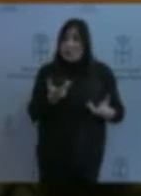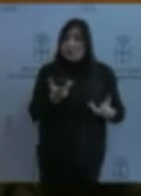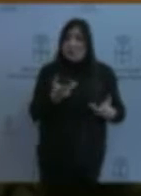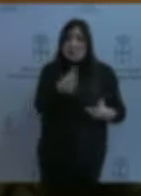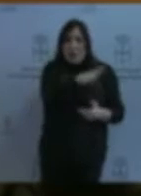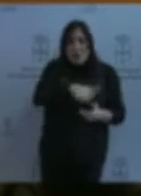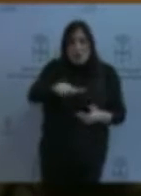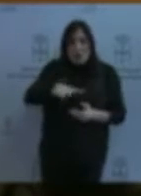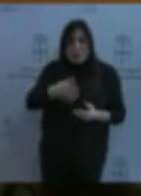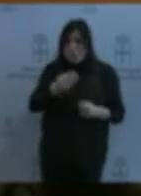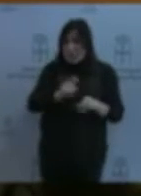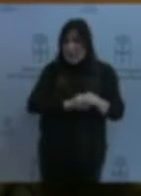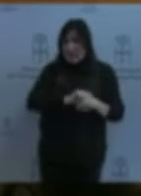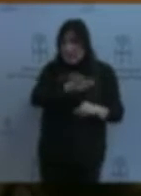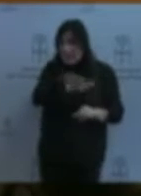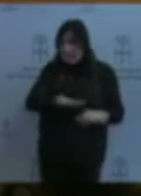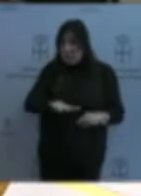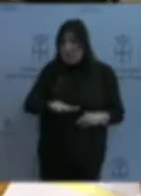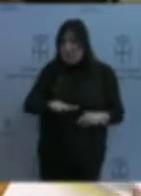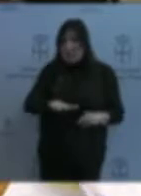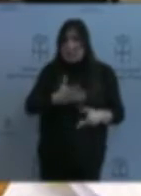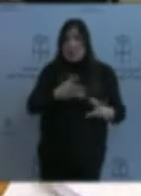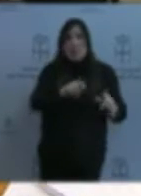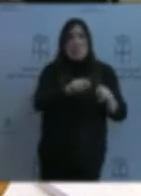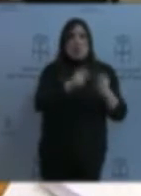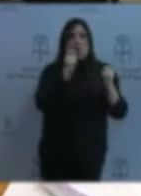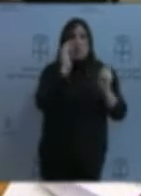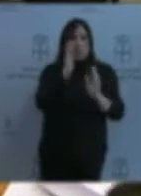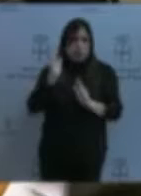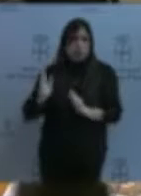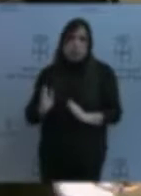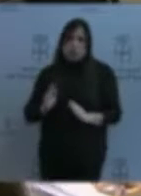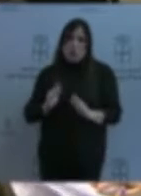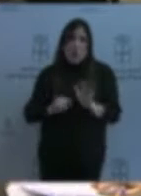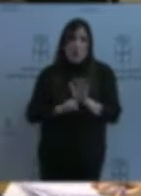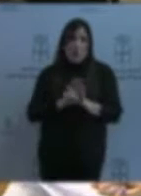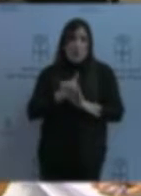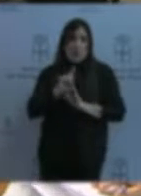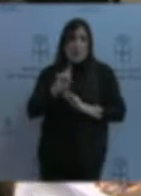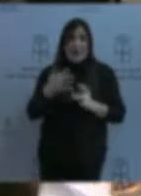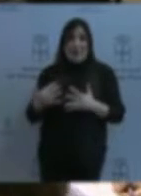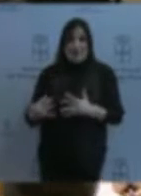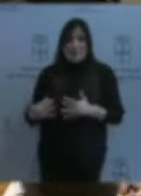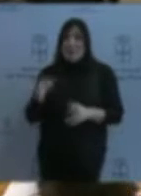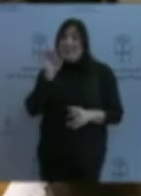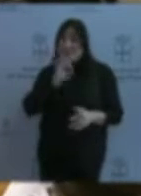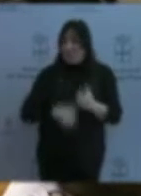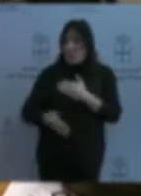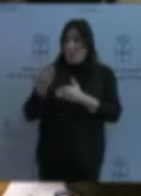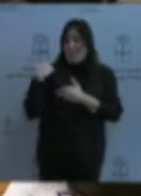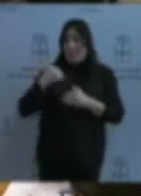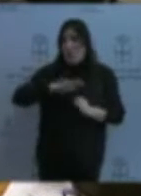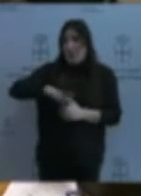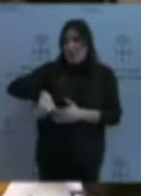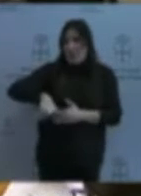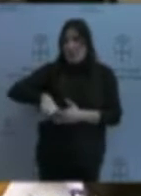la degradación avanzará bastante rápido. No fue hasta finales del siglo pasado cuando se empieza a desarrollar y a tomar conciencia de la